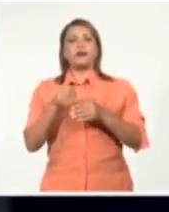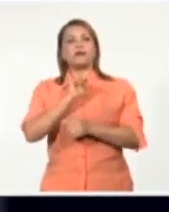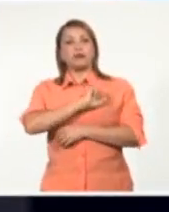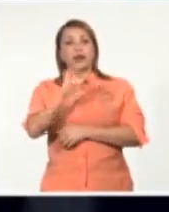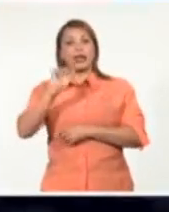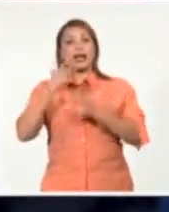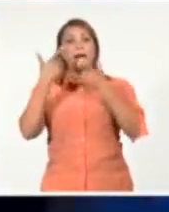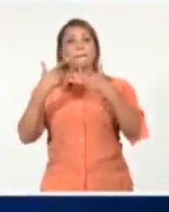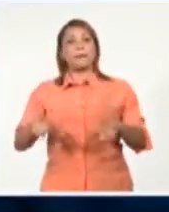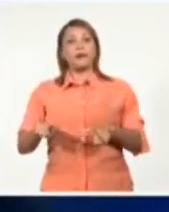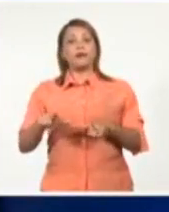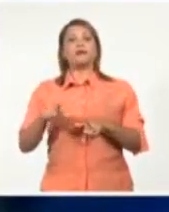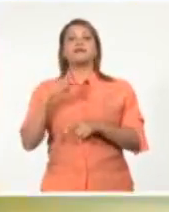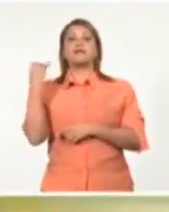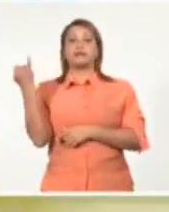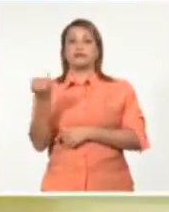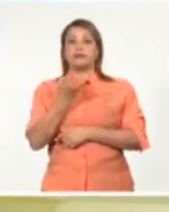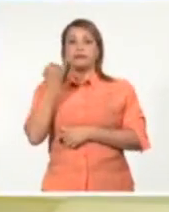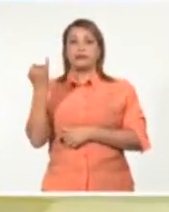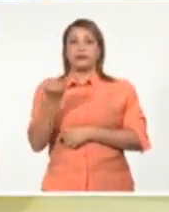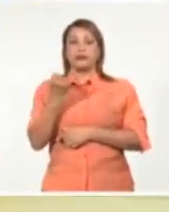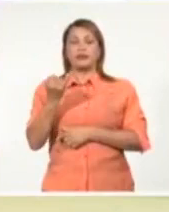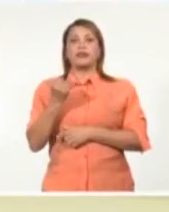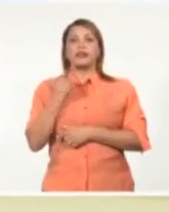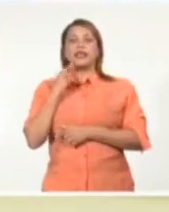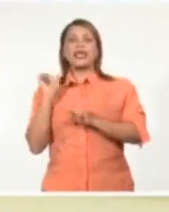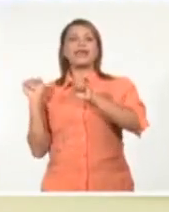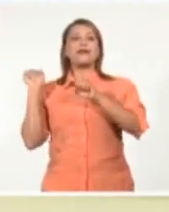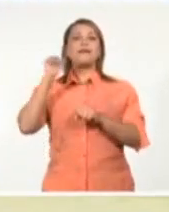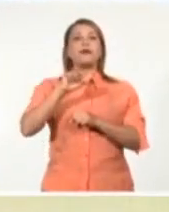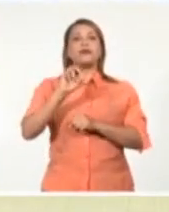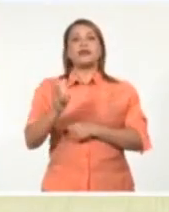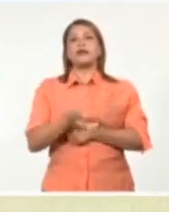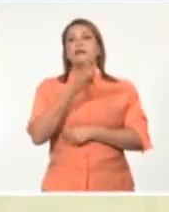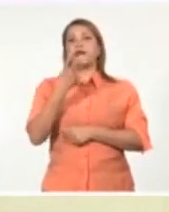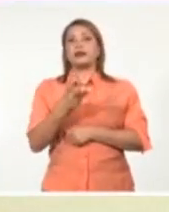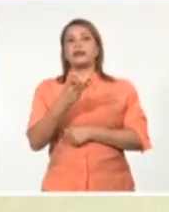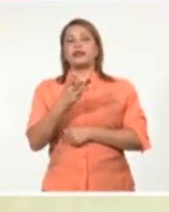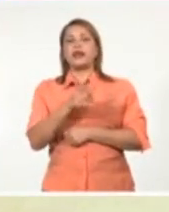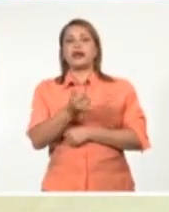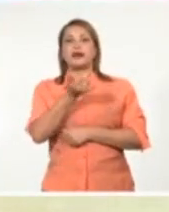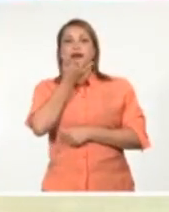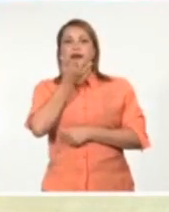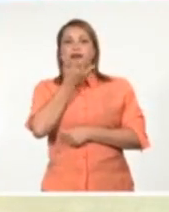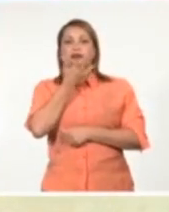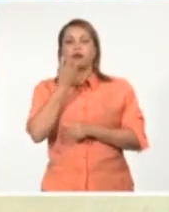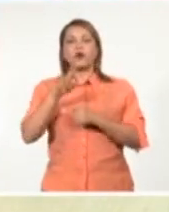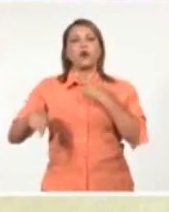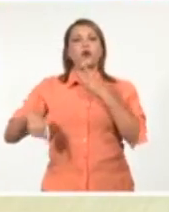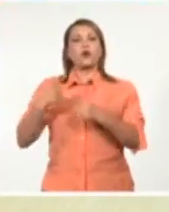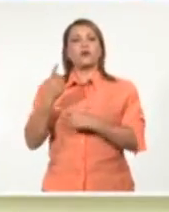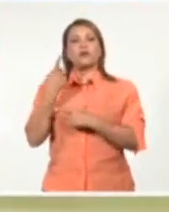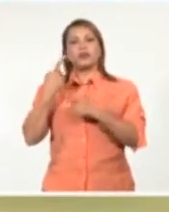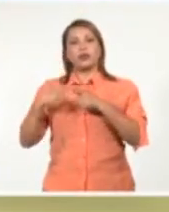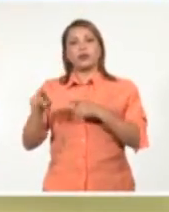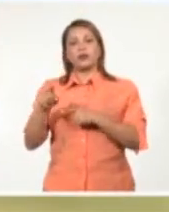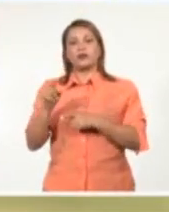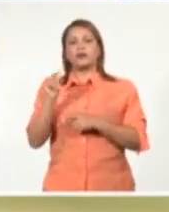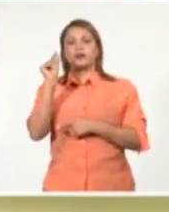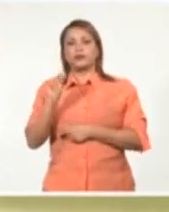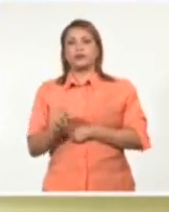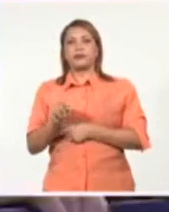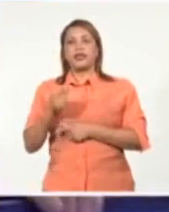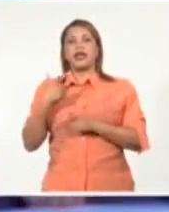Panamericano en Lima 2019 se impuso por ivon tras tres penalizaciones por chido al joven talento japonés tatsuru saito